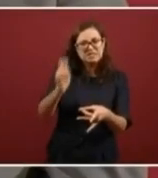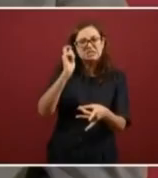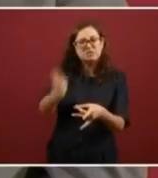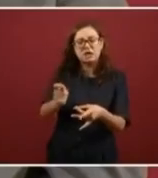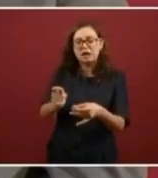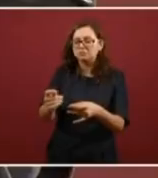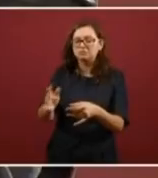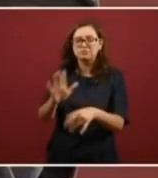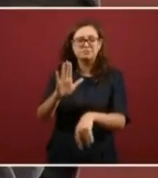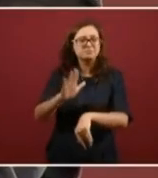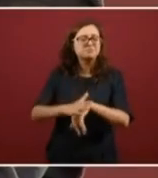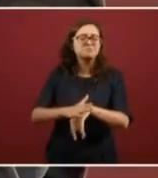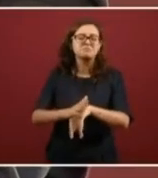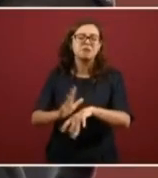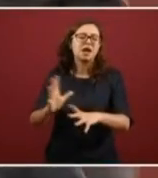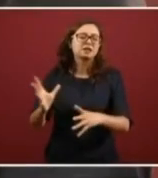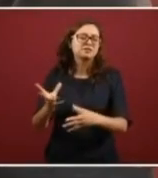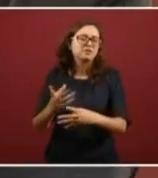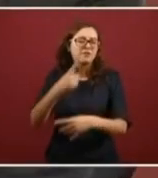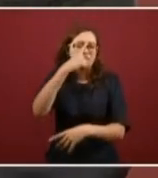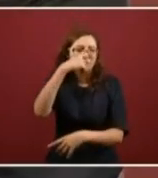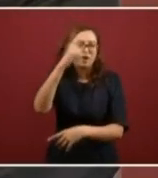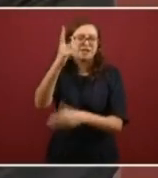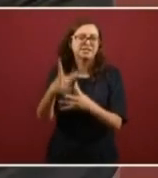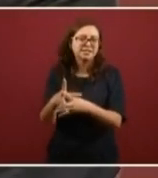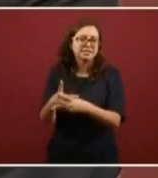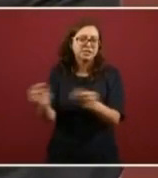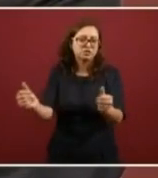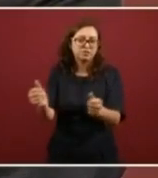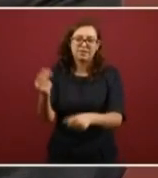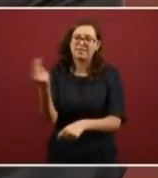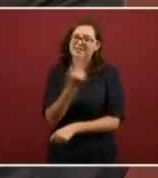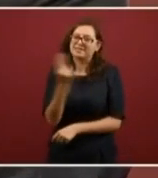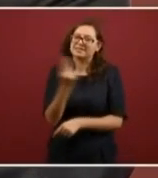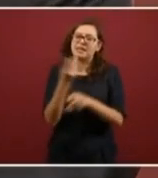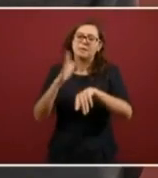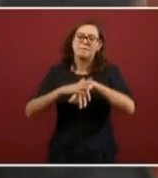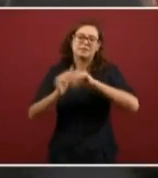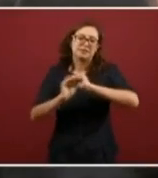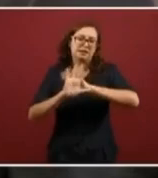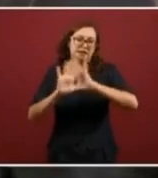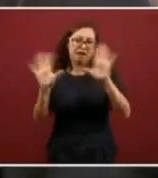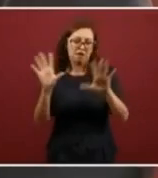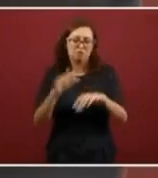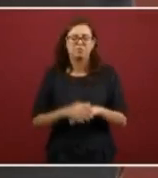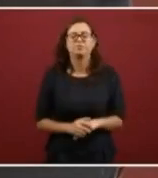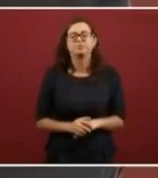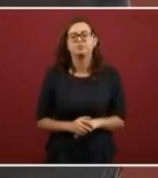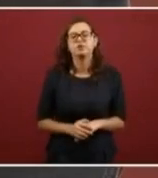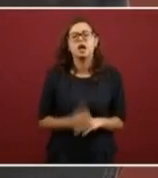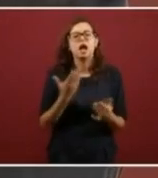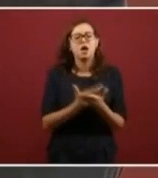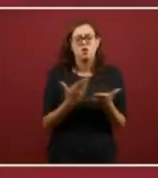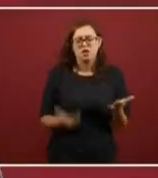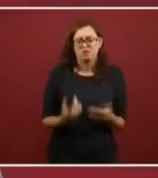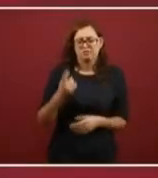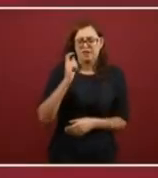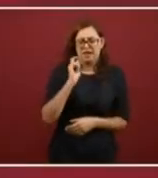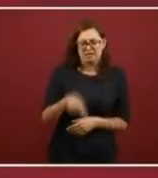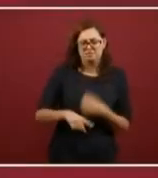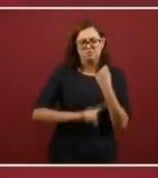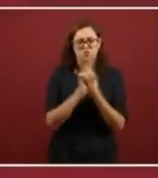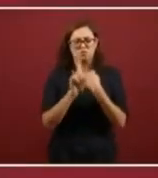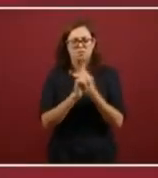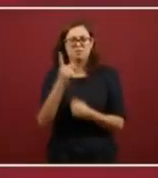claridad en todo. ¿Qué es lo que va a significar la política petrolera? Vamos a apoyar a Pemex